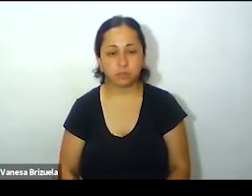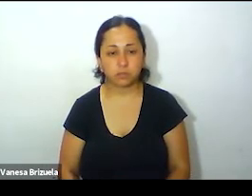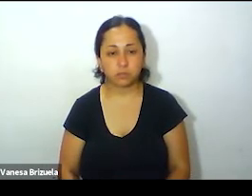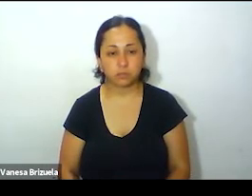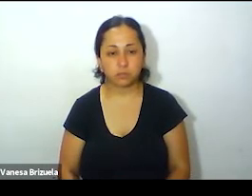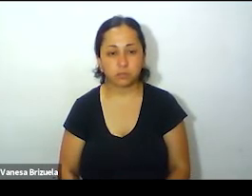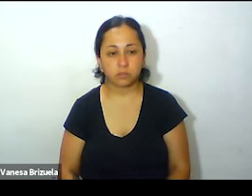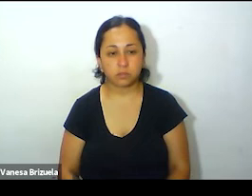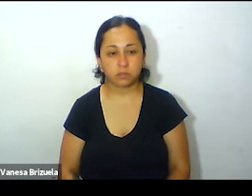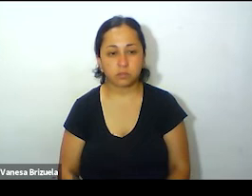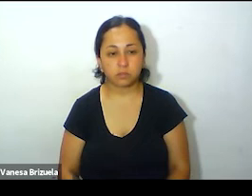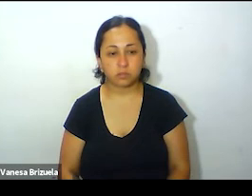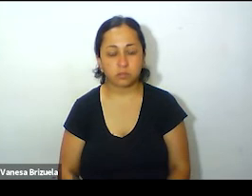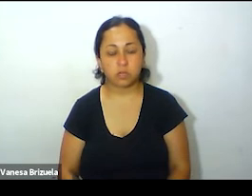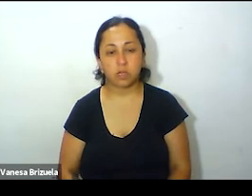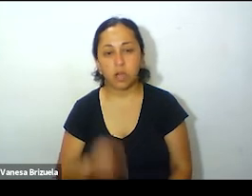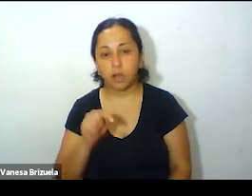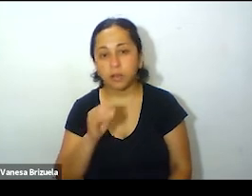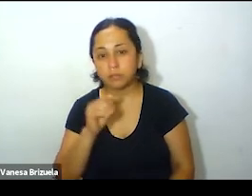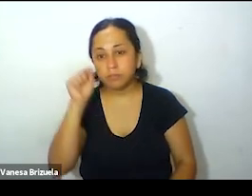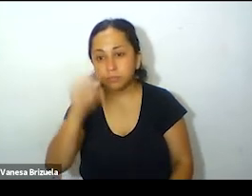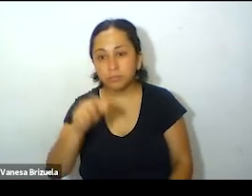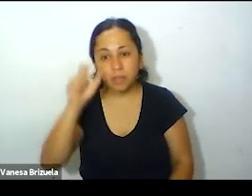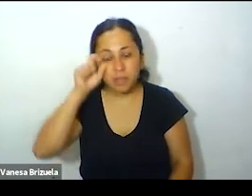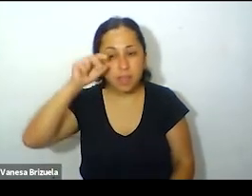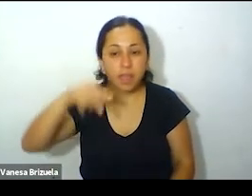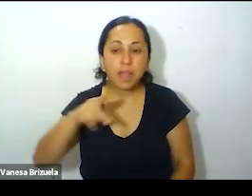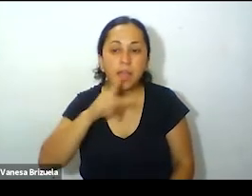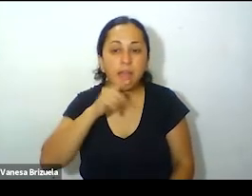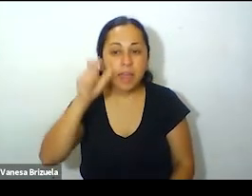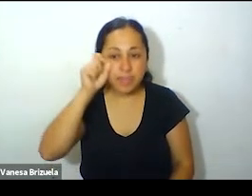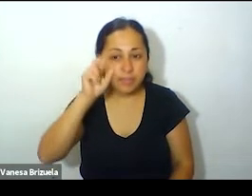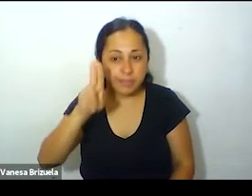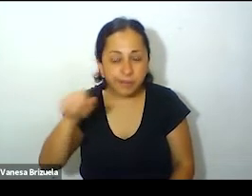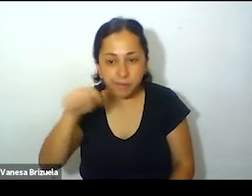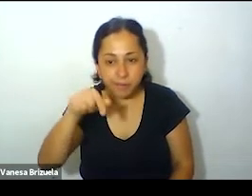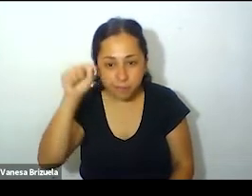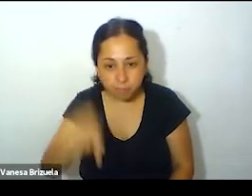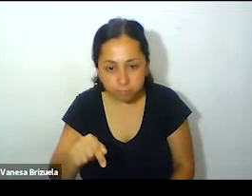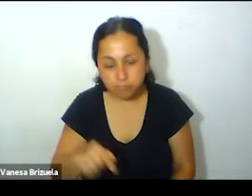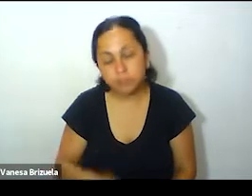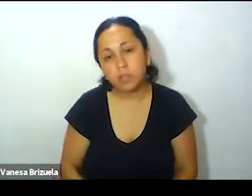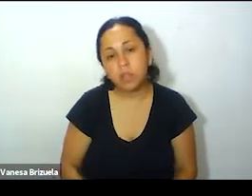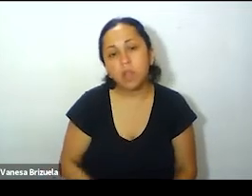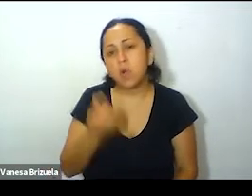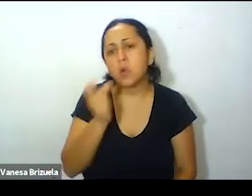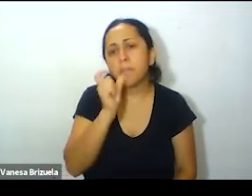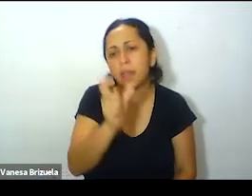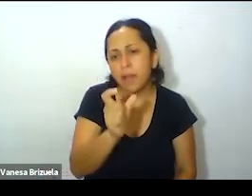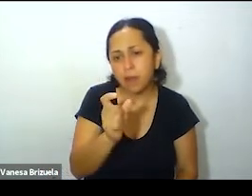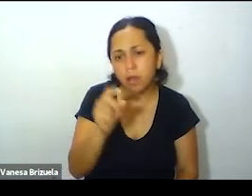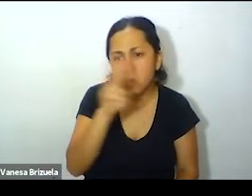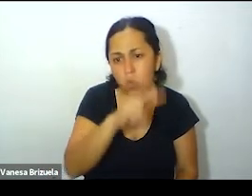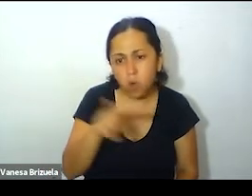Enter y me buscó las plantillas. Si ponemos alguna palabra en el buscador, enseguida abrimos